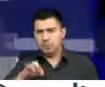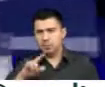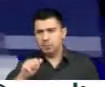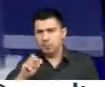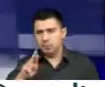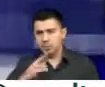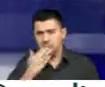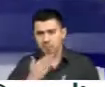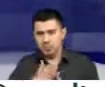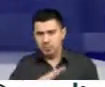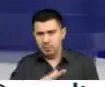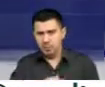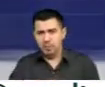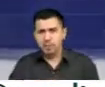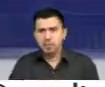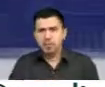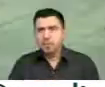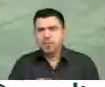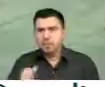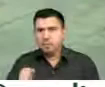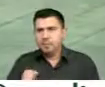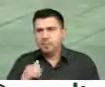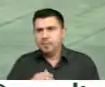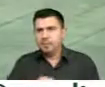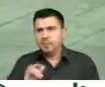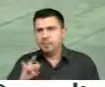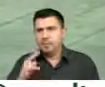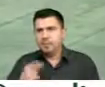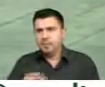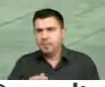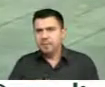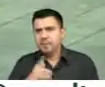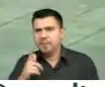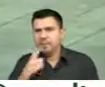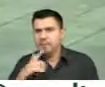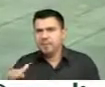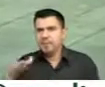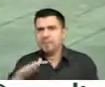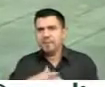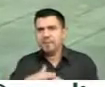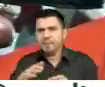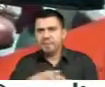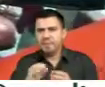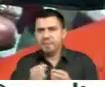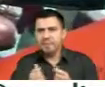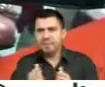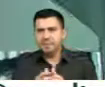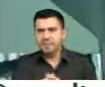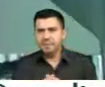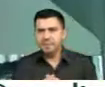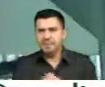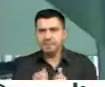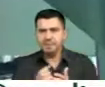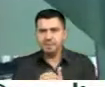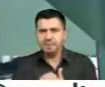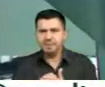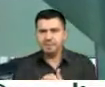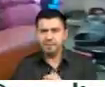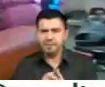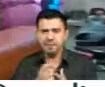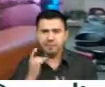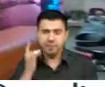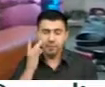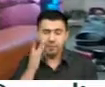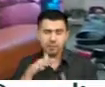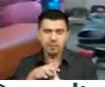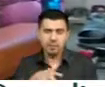Muy buenas tardes, gracias Lizeth. Pues efectivamente los gremios y sectores económicos de la ciudad de Cúcuta también presentan graves afectaciones tras